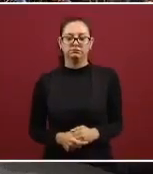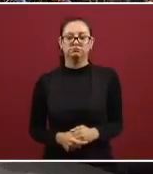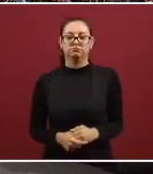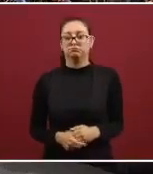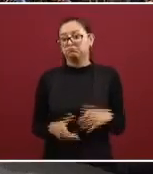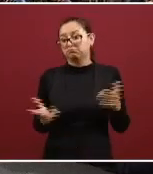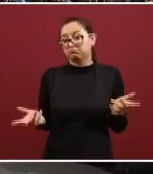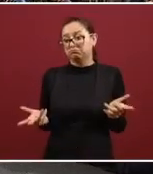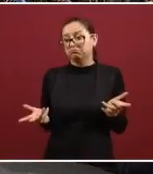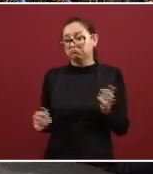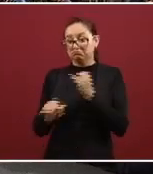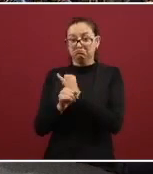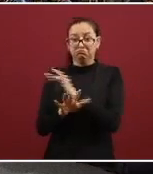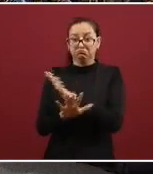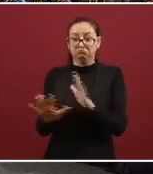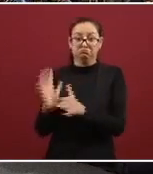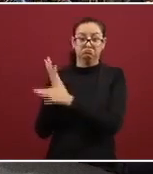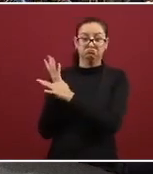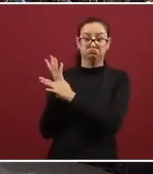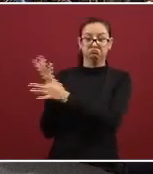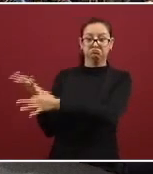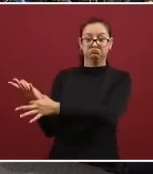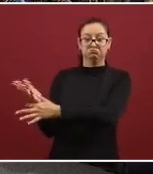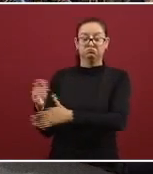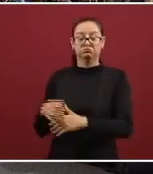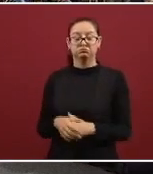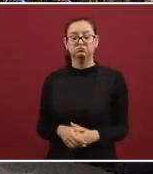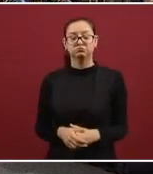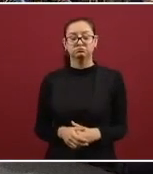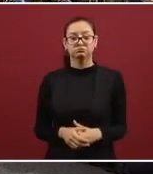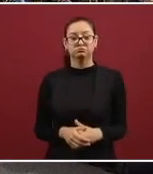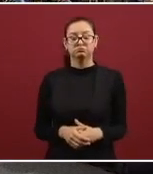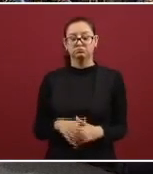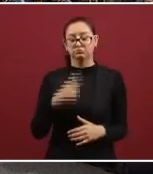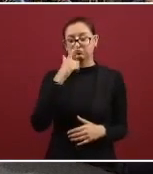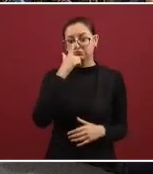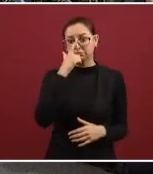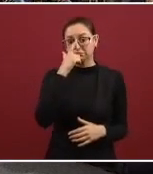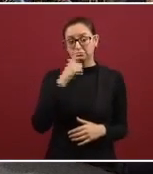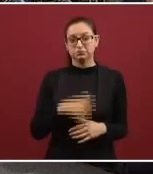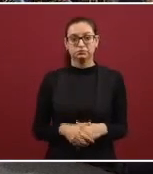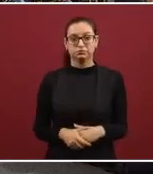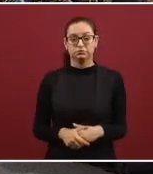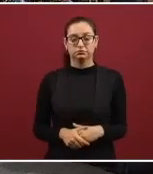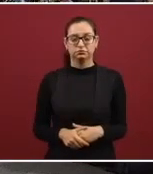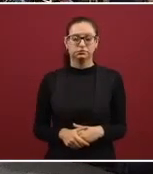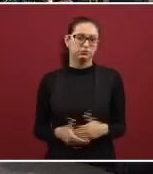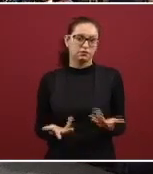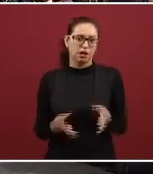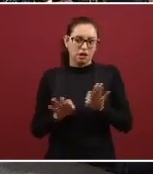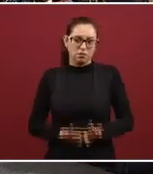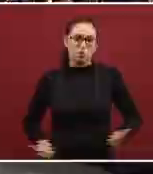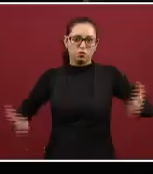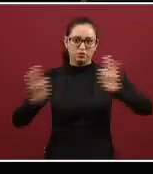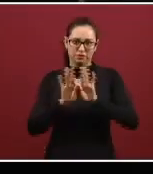Esa es la información que tengo. Entonces, es cosa de ver los datos.